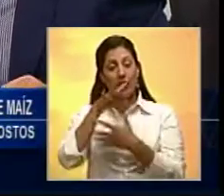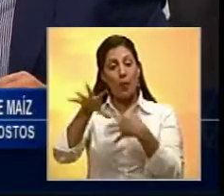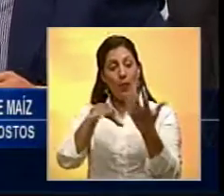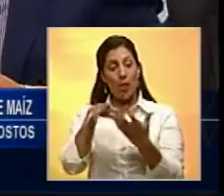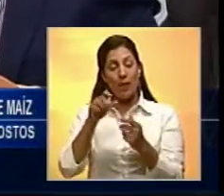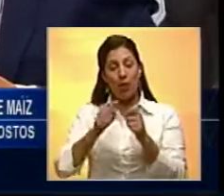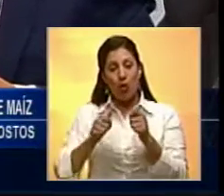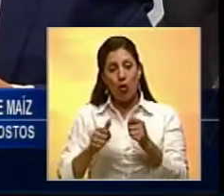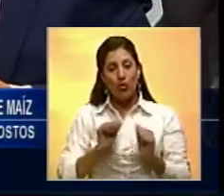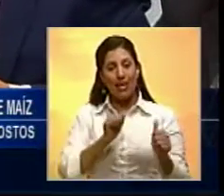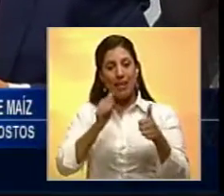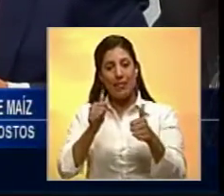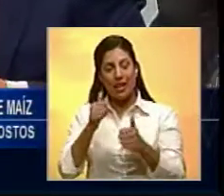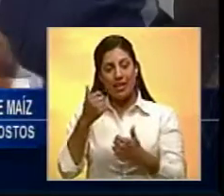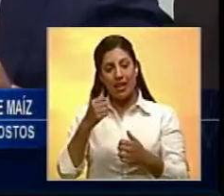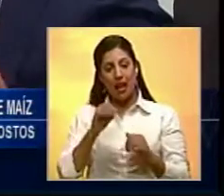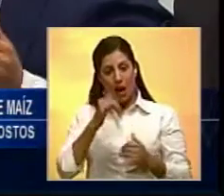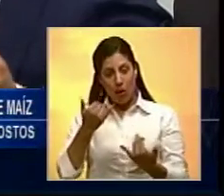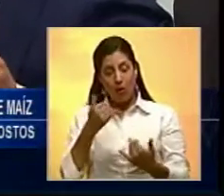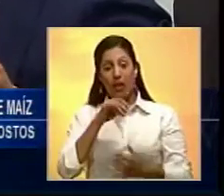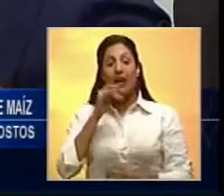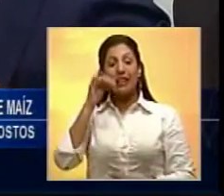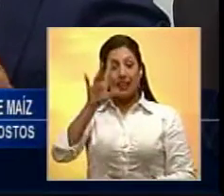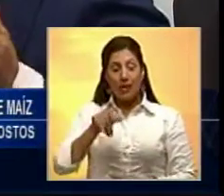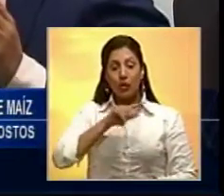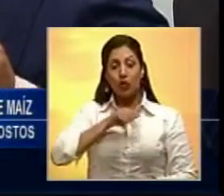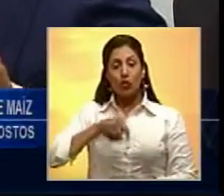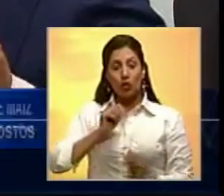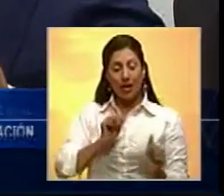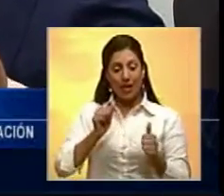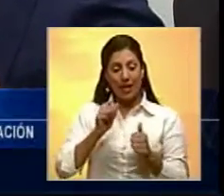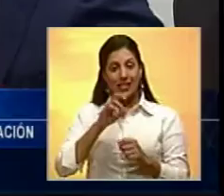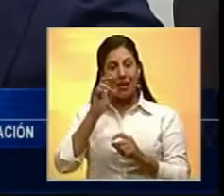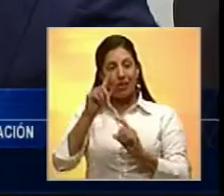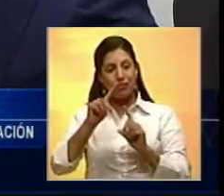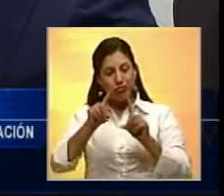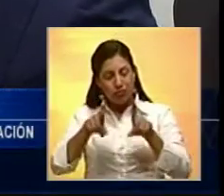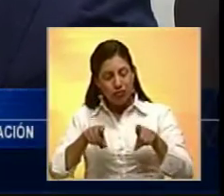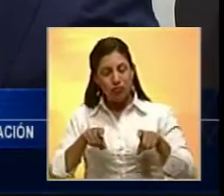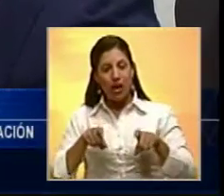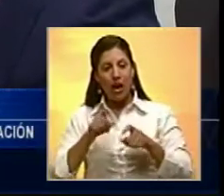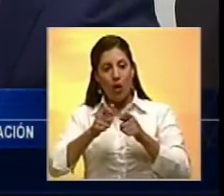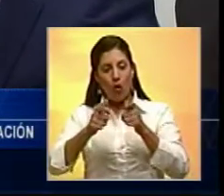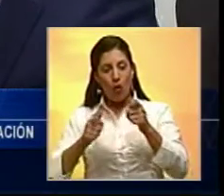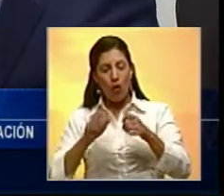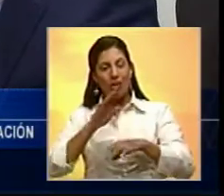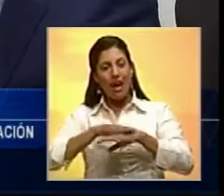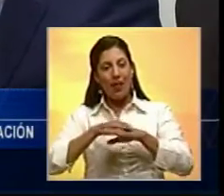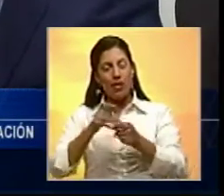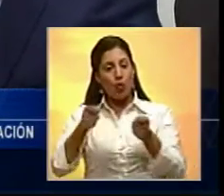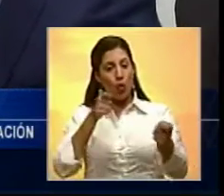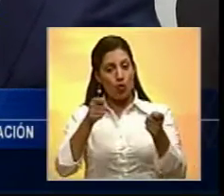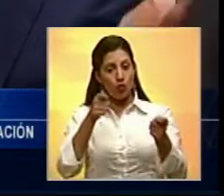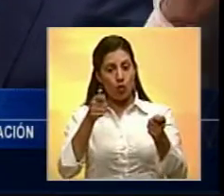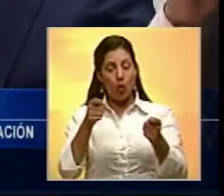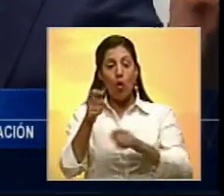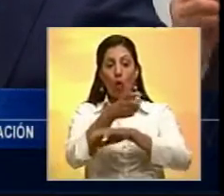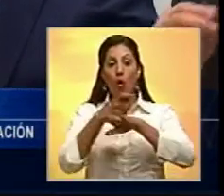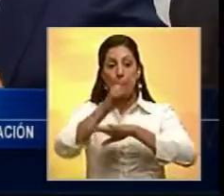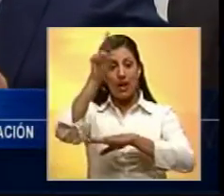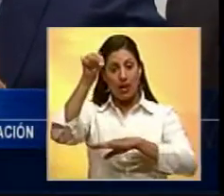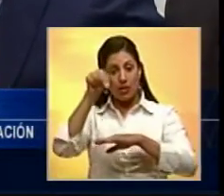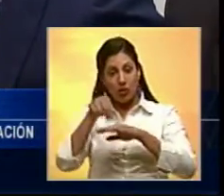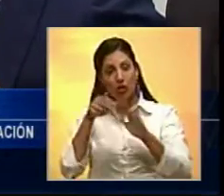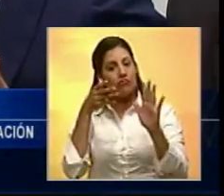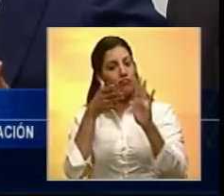del maíz arrancará el estudio. En que justamente cuando estamos en plena cosecha de maíz, por lo que ha sido el control del gobierno